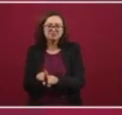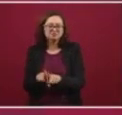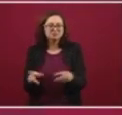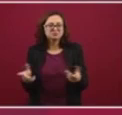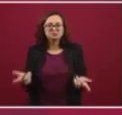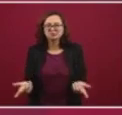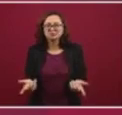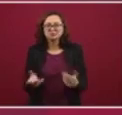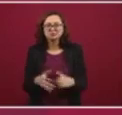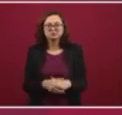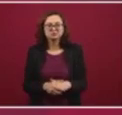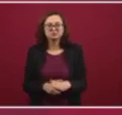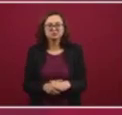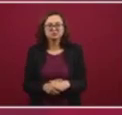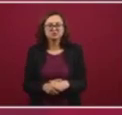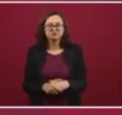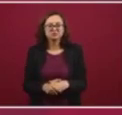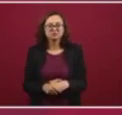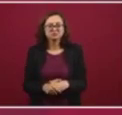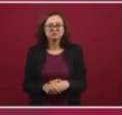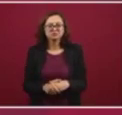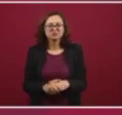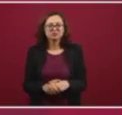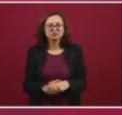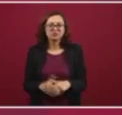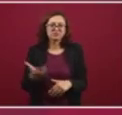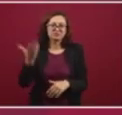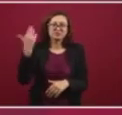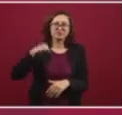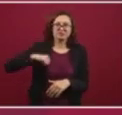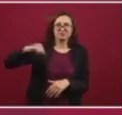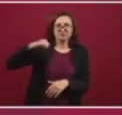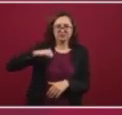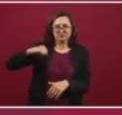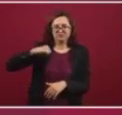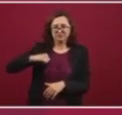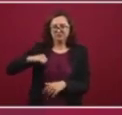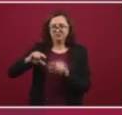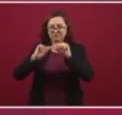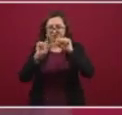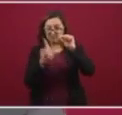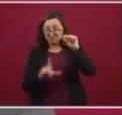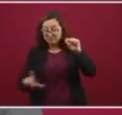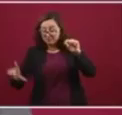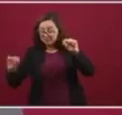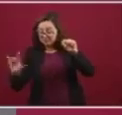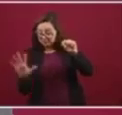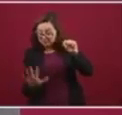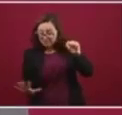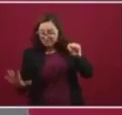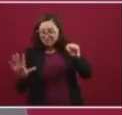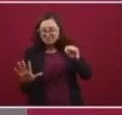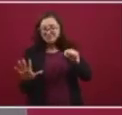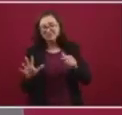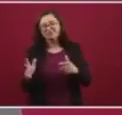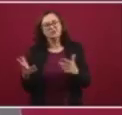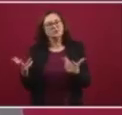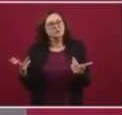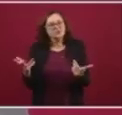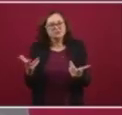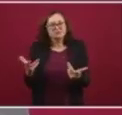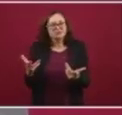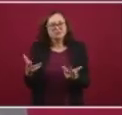lo que era Mesoamérica, es toda una